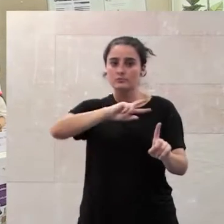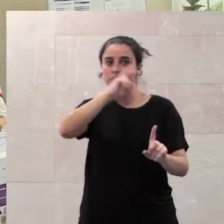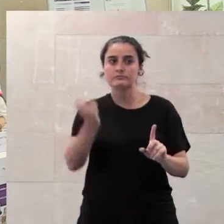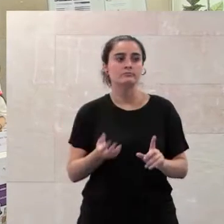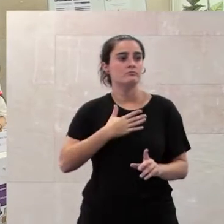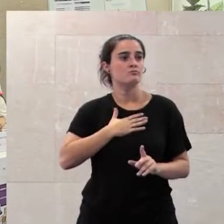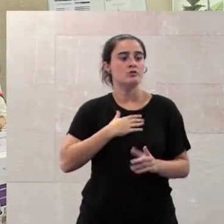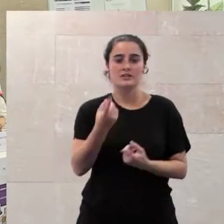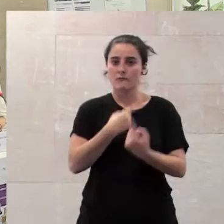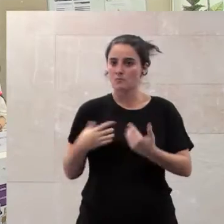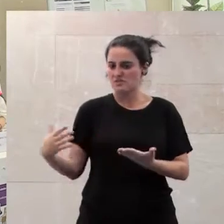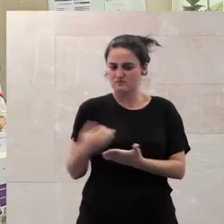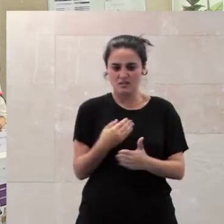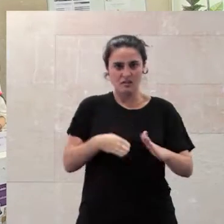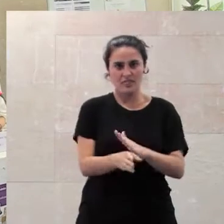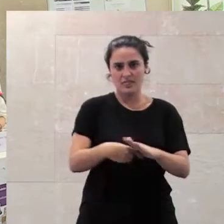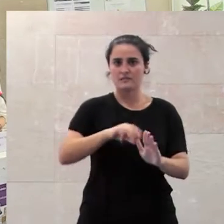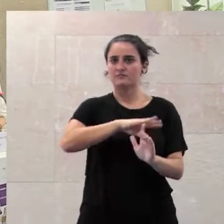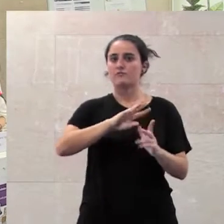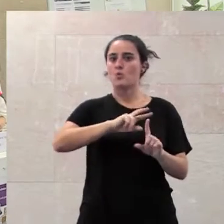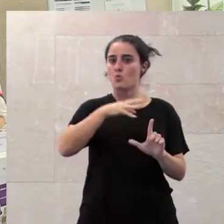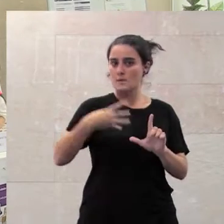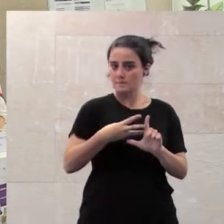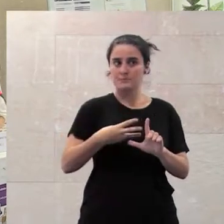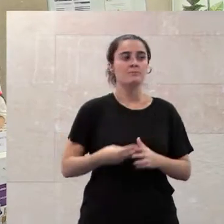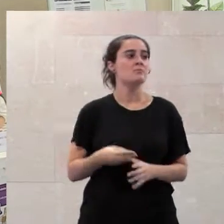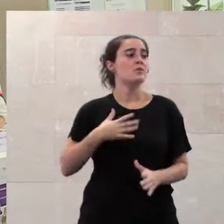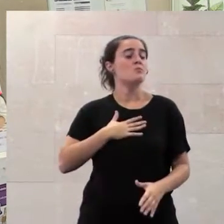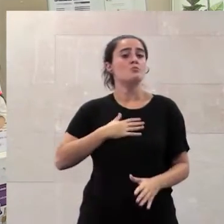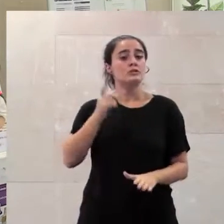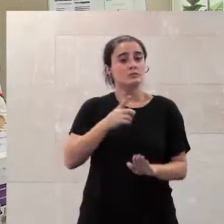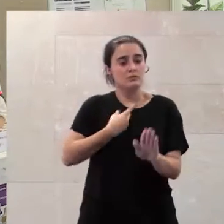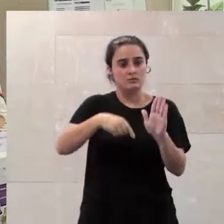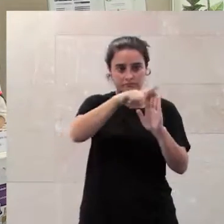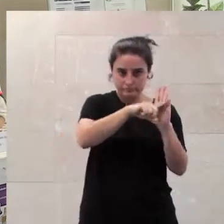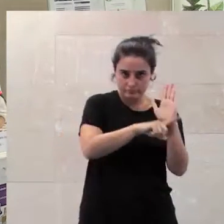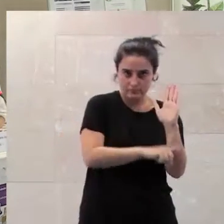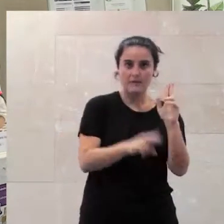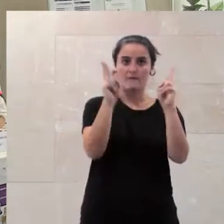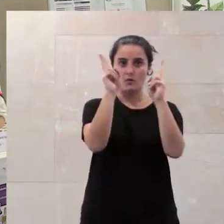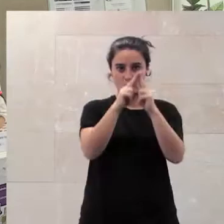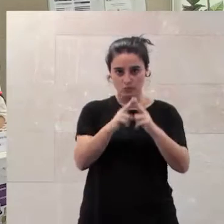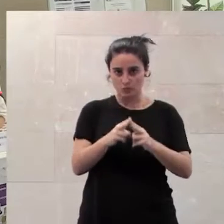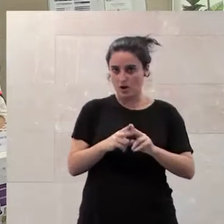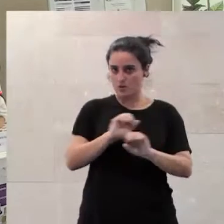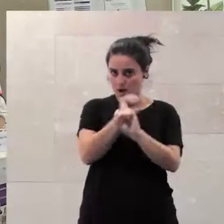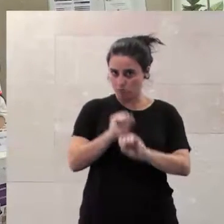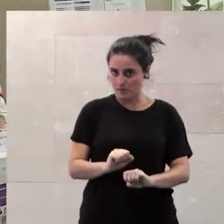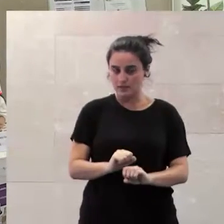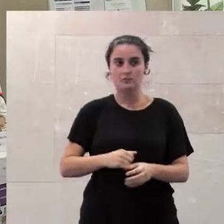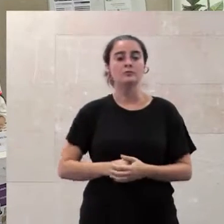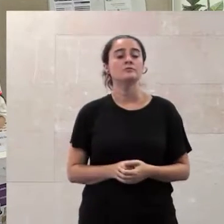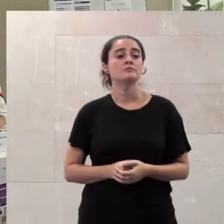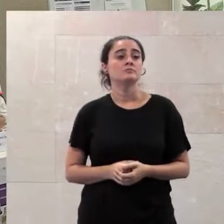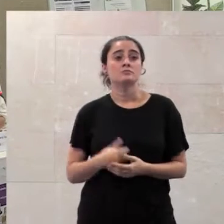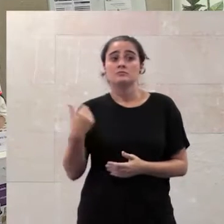a todo tipo de información en la página web. Allí mismo podréis también inscribiros a través de un formulario automatizado. Y